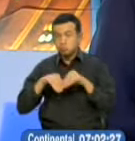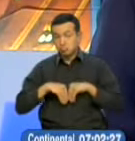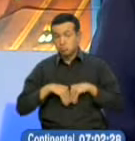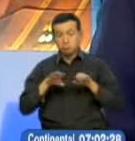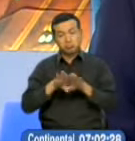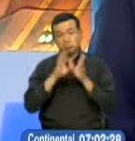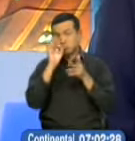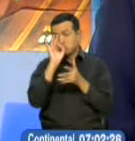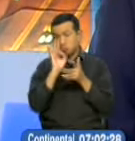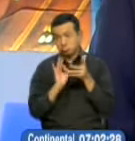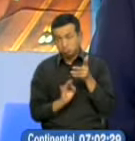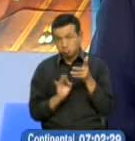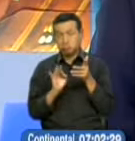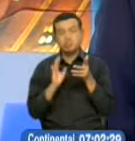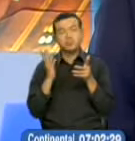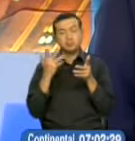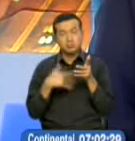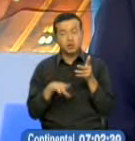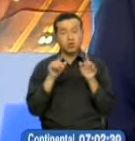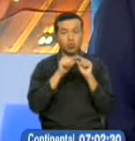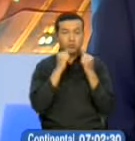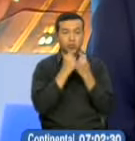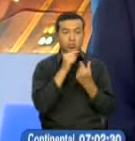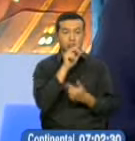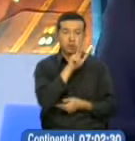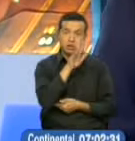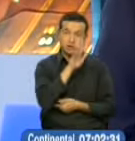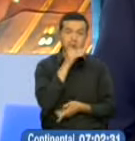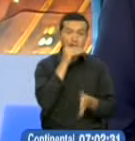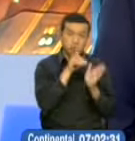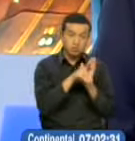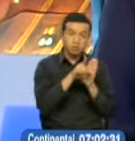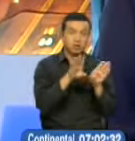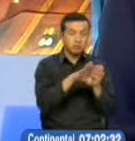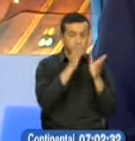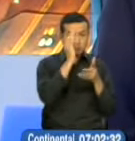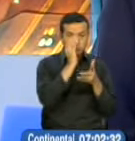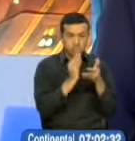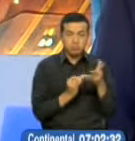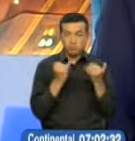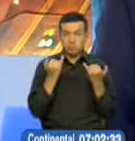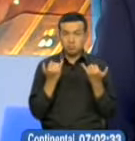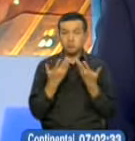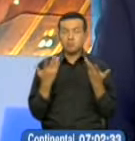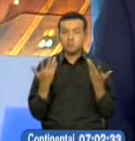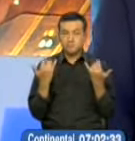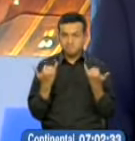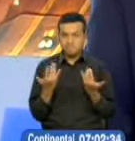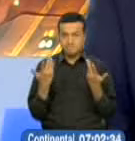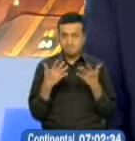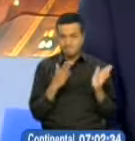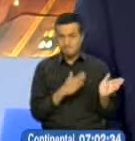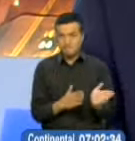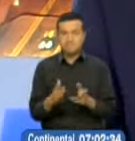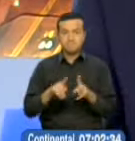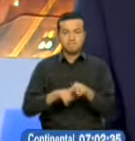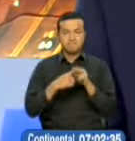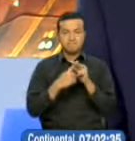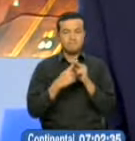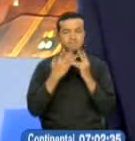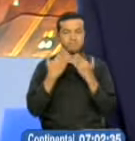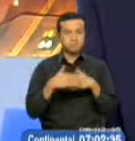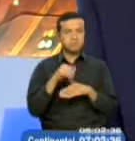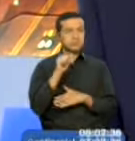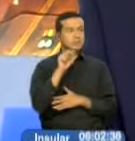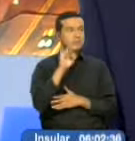Alianza Creo Suma como por el movimiento Alianza País y el reconteo de votos que se dará el día de hoy. Iniciamos. Santiago